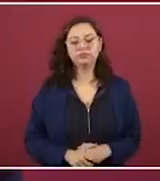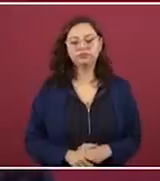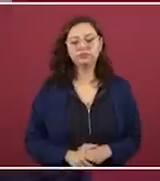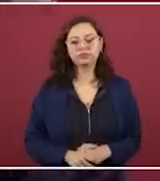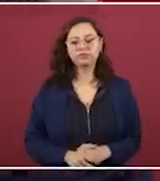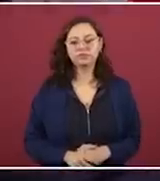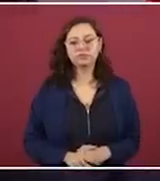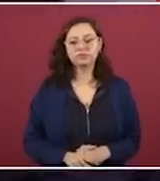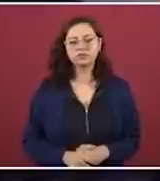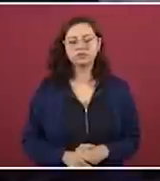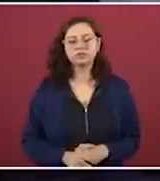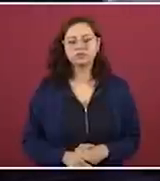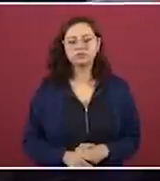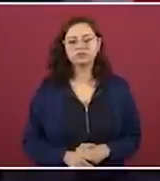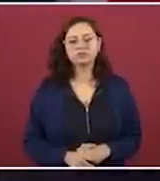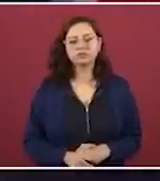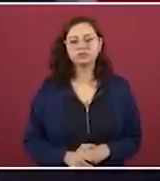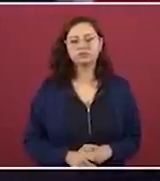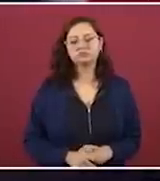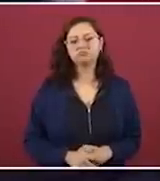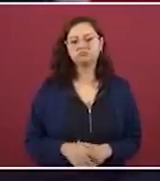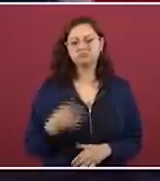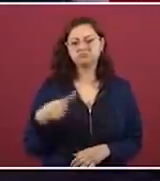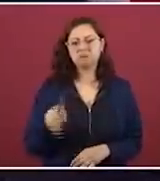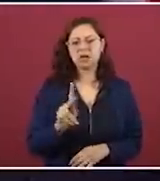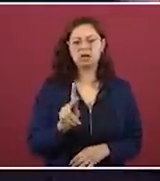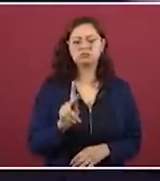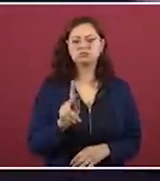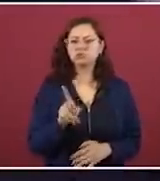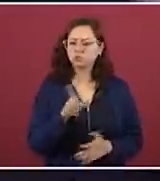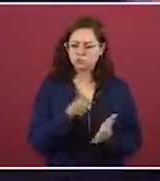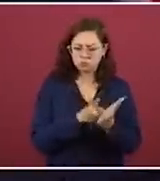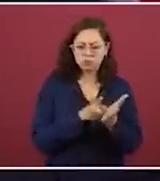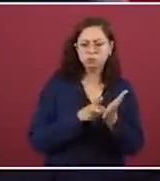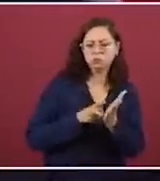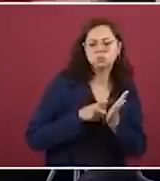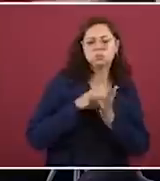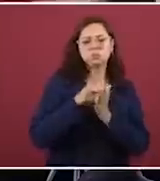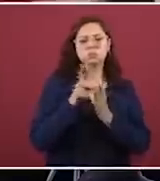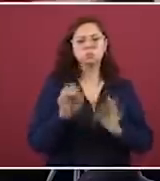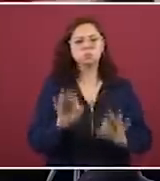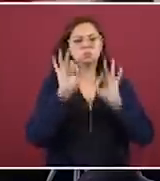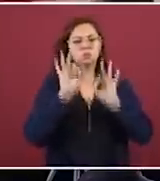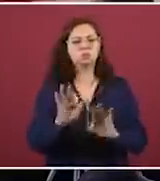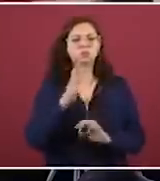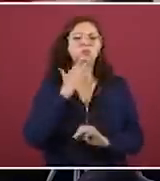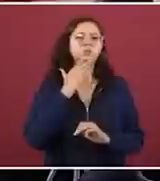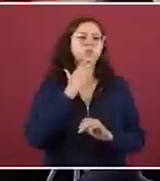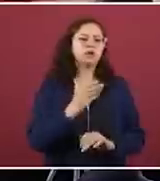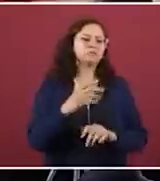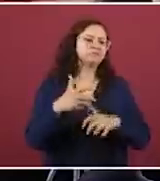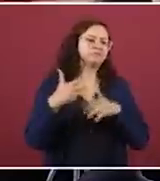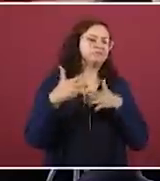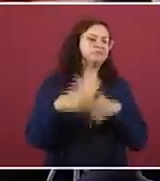Pero tienen todo el derecho de manifestarse y todo nuestro respeto.